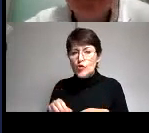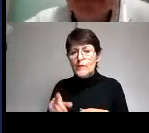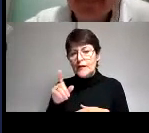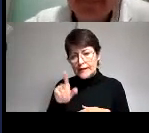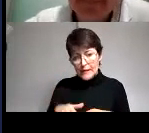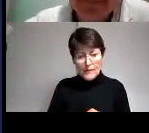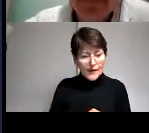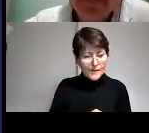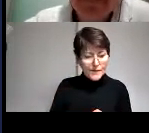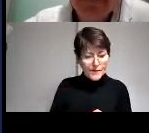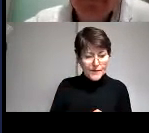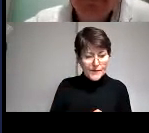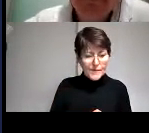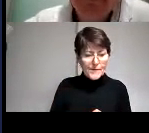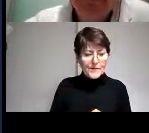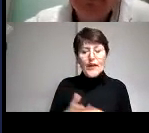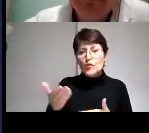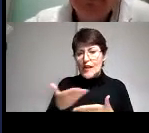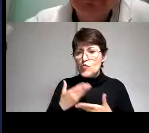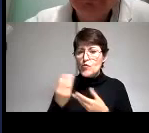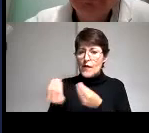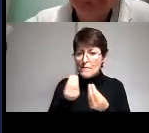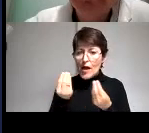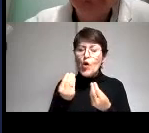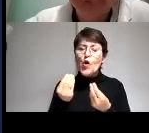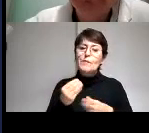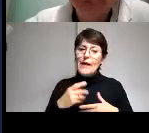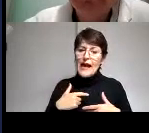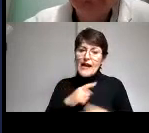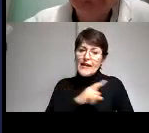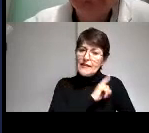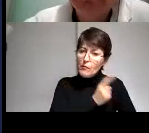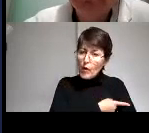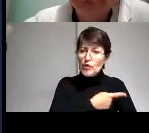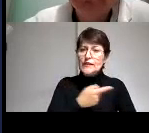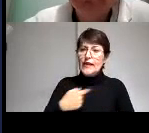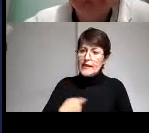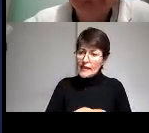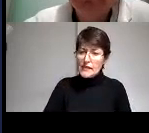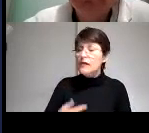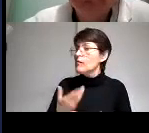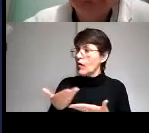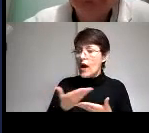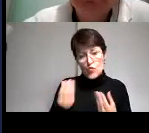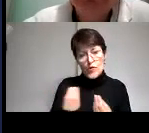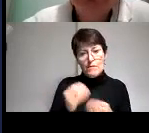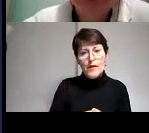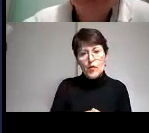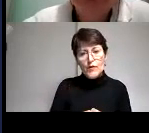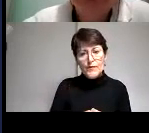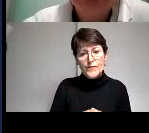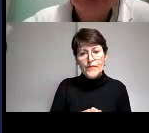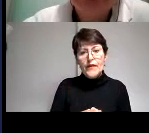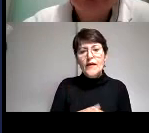aparte de pues, mejorar el rendimiento deportivo, el aparato digestivo, etcétera. O sea que, bueno, creo que con nuestros 2